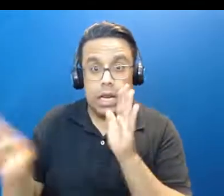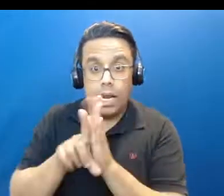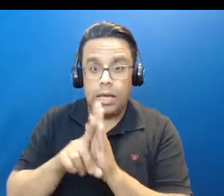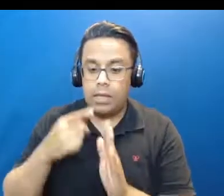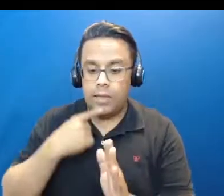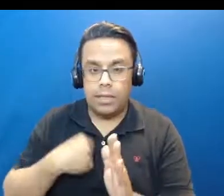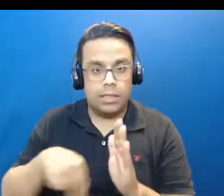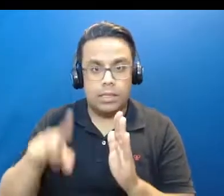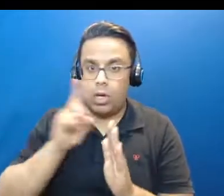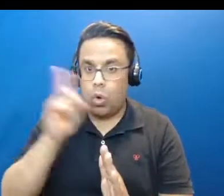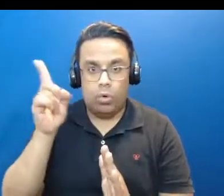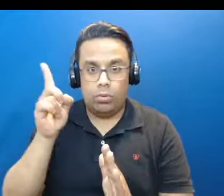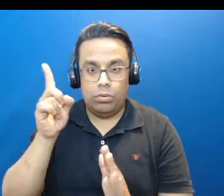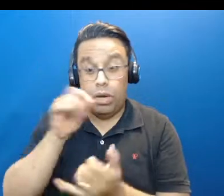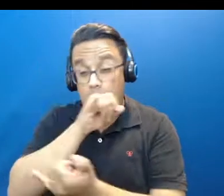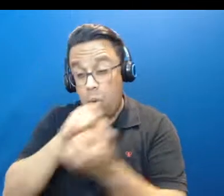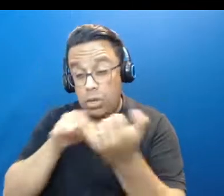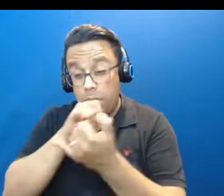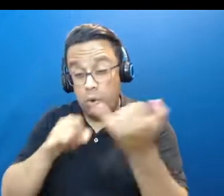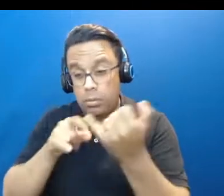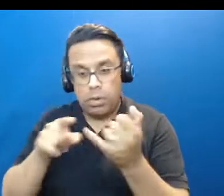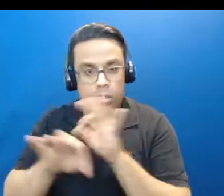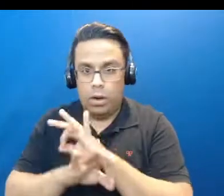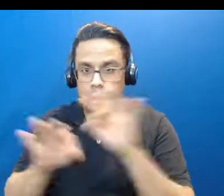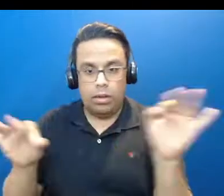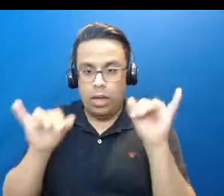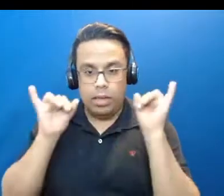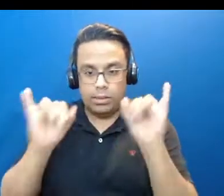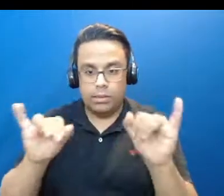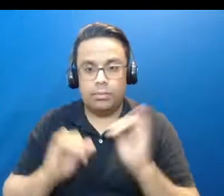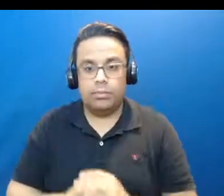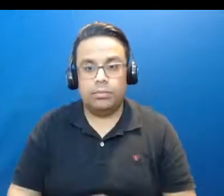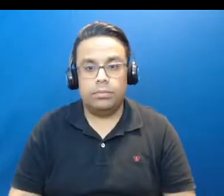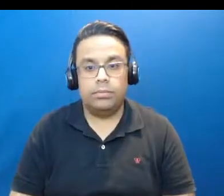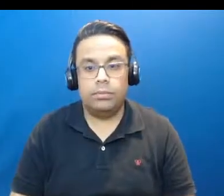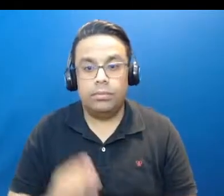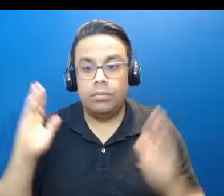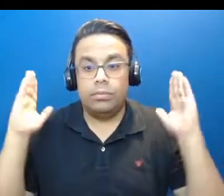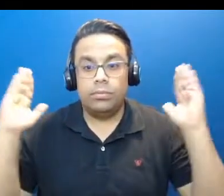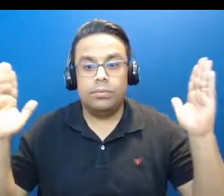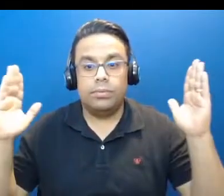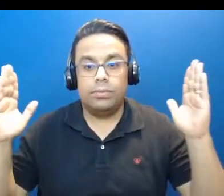última cota tendría que quedar de ese estilo.